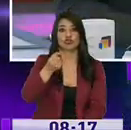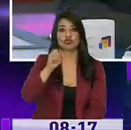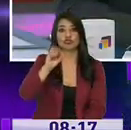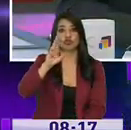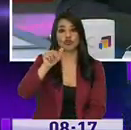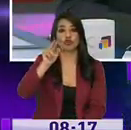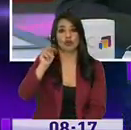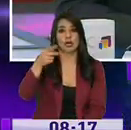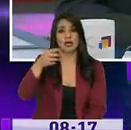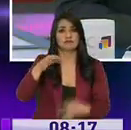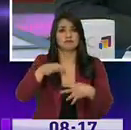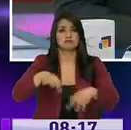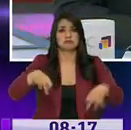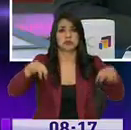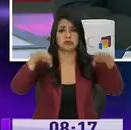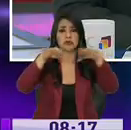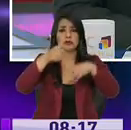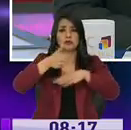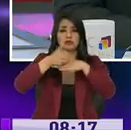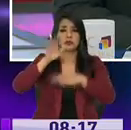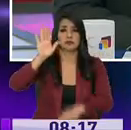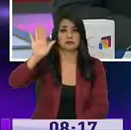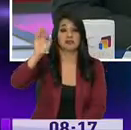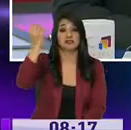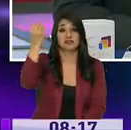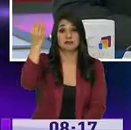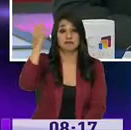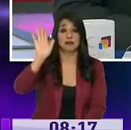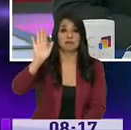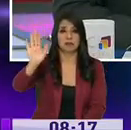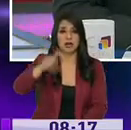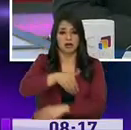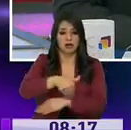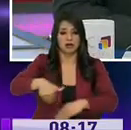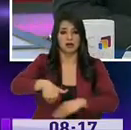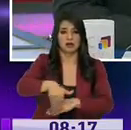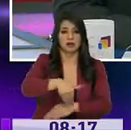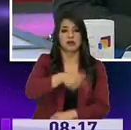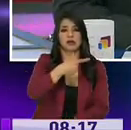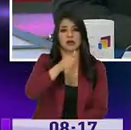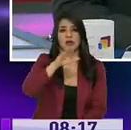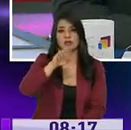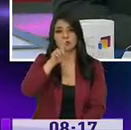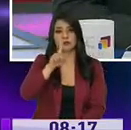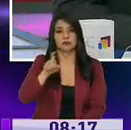favor coloquen las debidas señales de tránsito para aquí el sector del Lagatazo. Con esta información, Roberto, ustedes continúan con más.